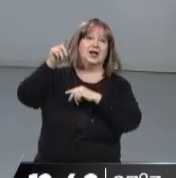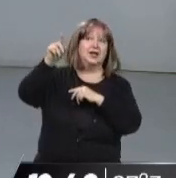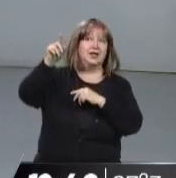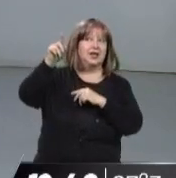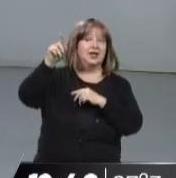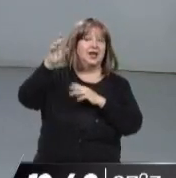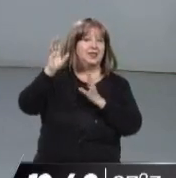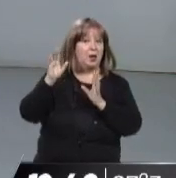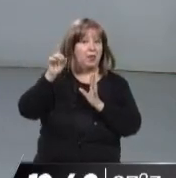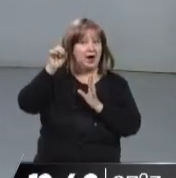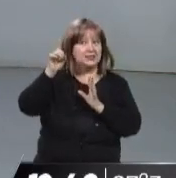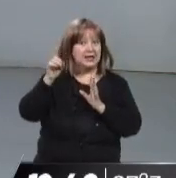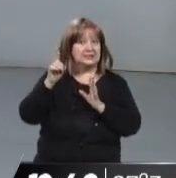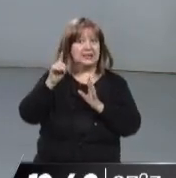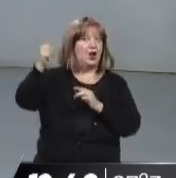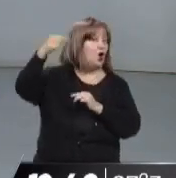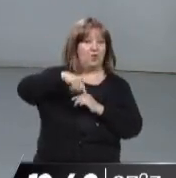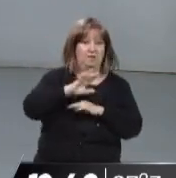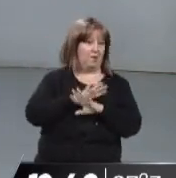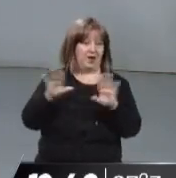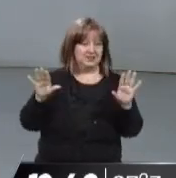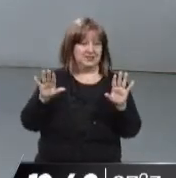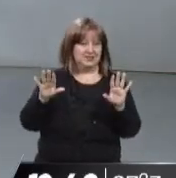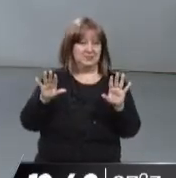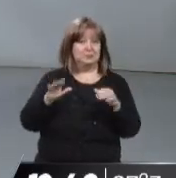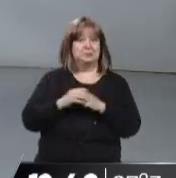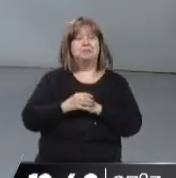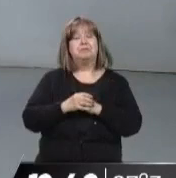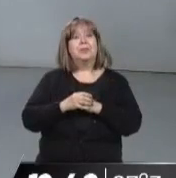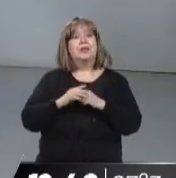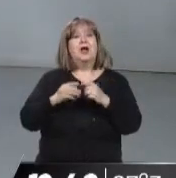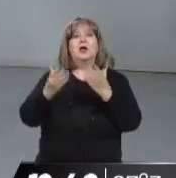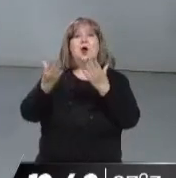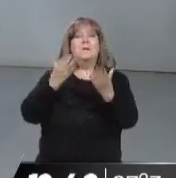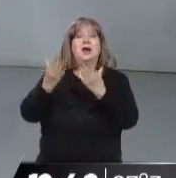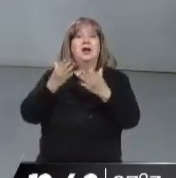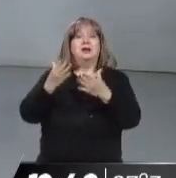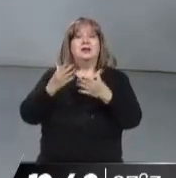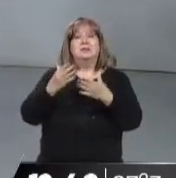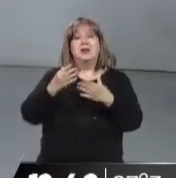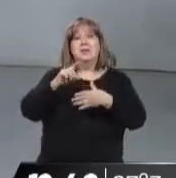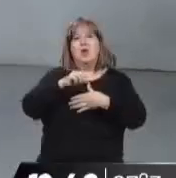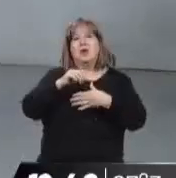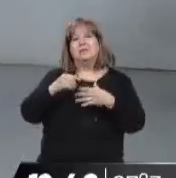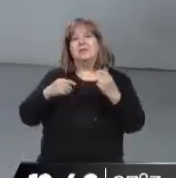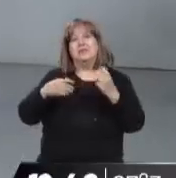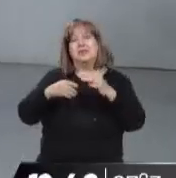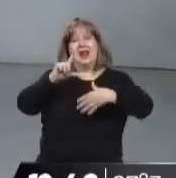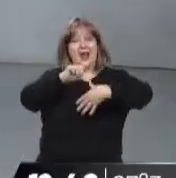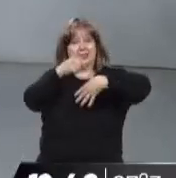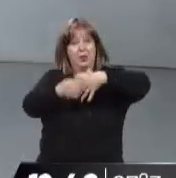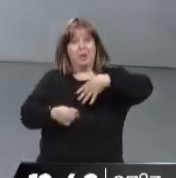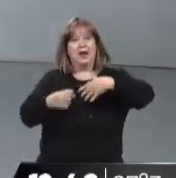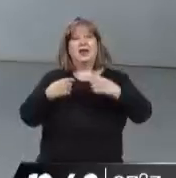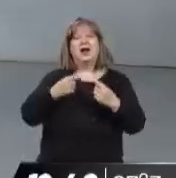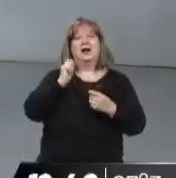no entran en ningún registro. Es decir, que puede ser mucho más aún. Y si lo comparamos con Latinoamérica, ¿cuáles son los países que más migran a